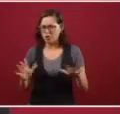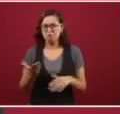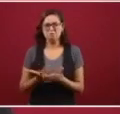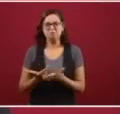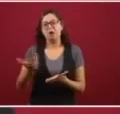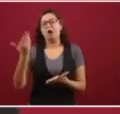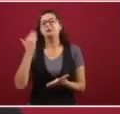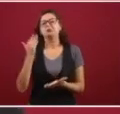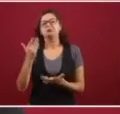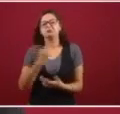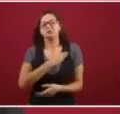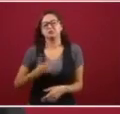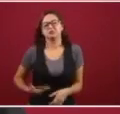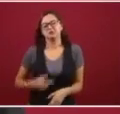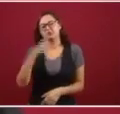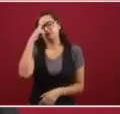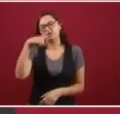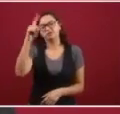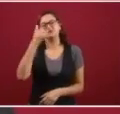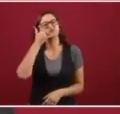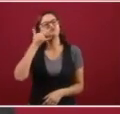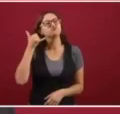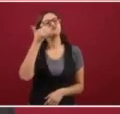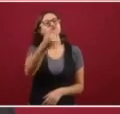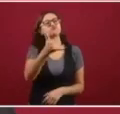Y nos urge,